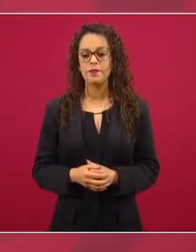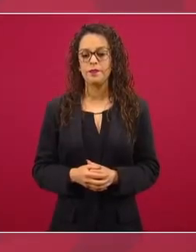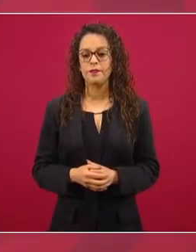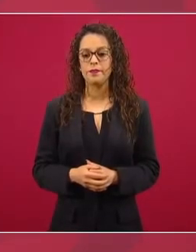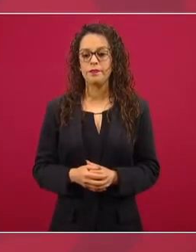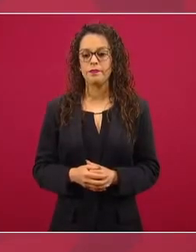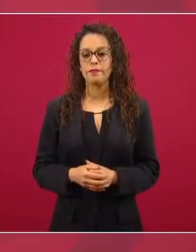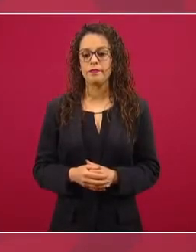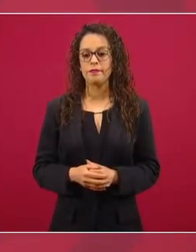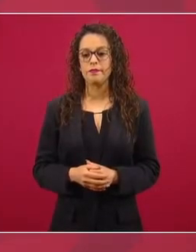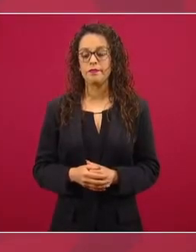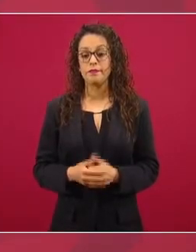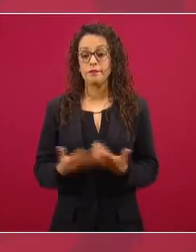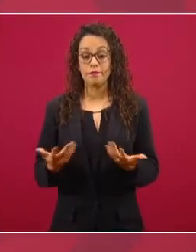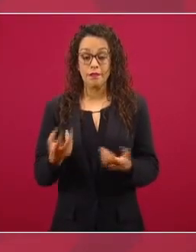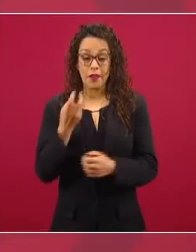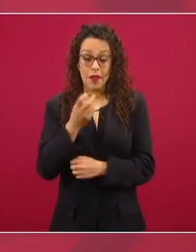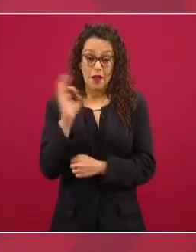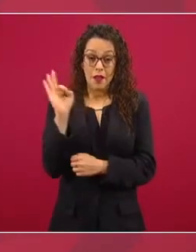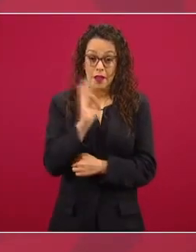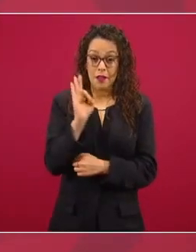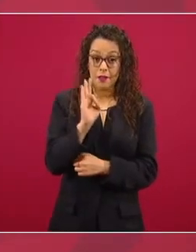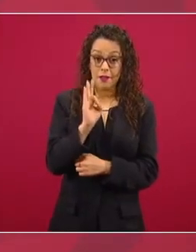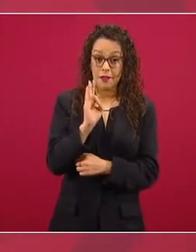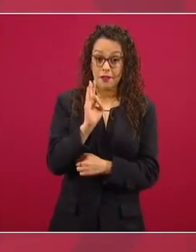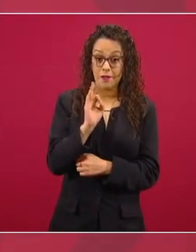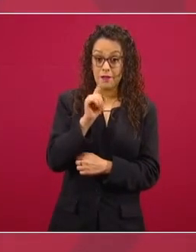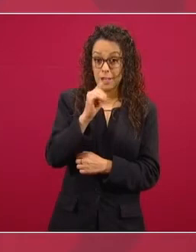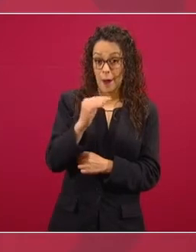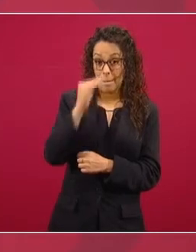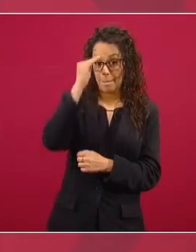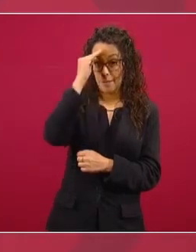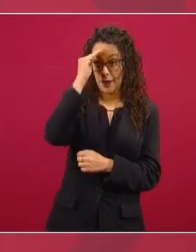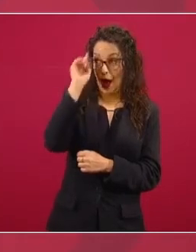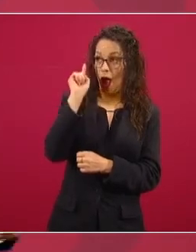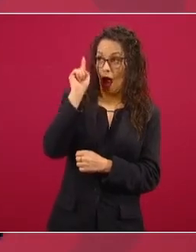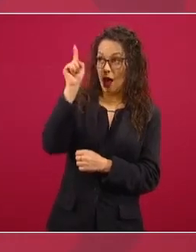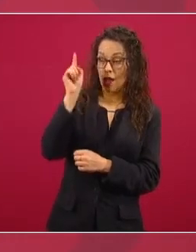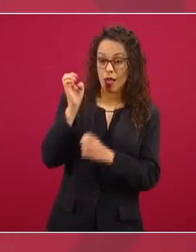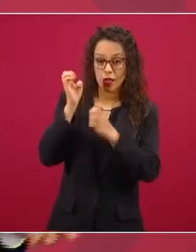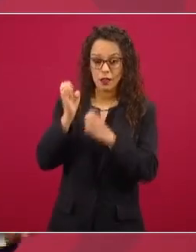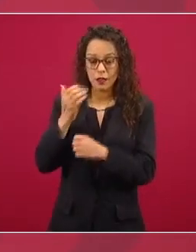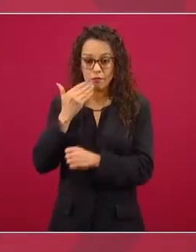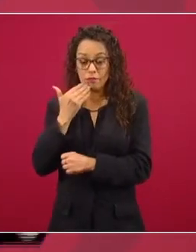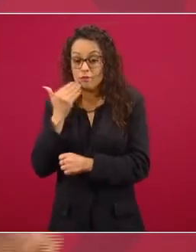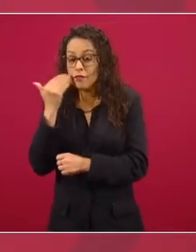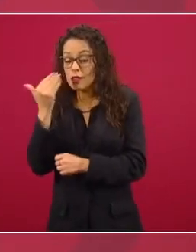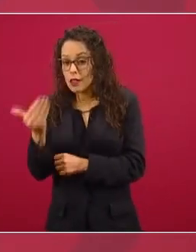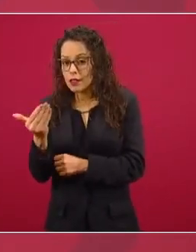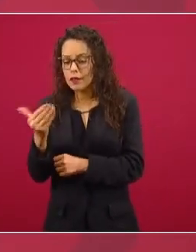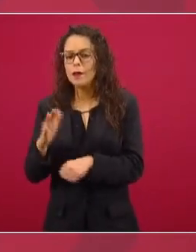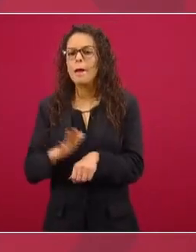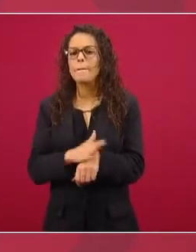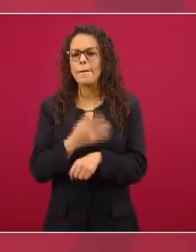si pensaban estaban bien allá, porque aquí les